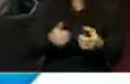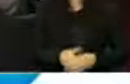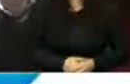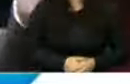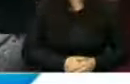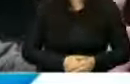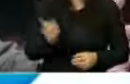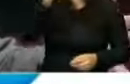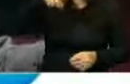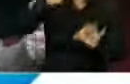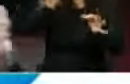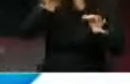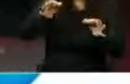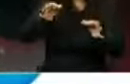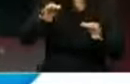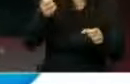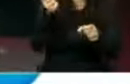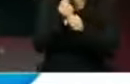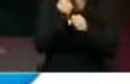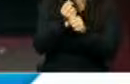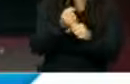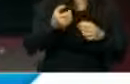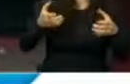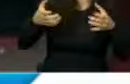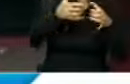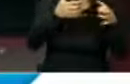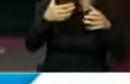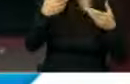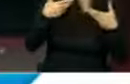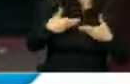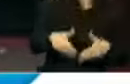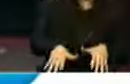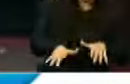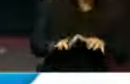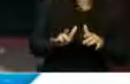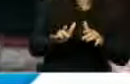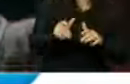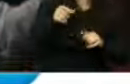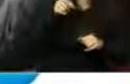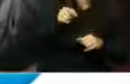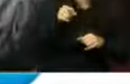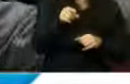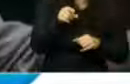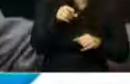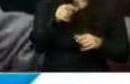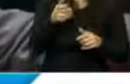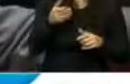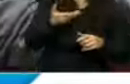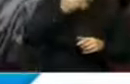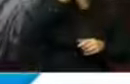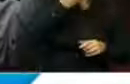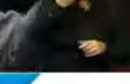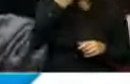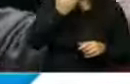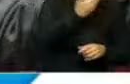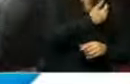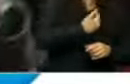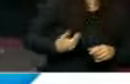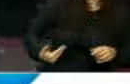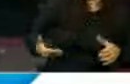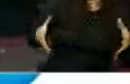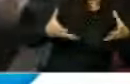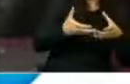día donde el ejército está empezando a repartir, no para todos lados, pero está empezando a repartir alimentos que tenían acumulados en